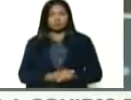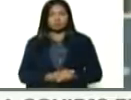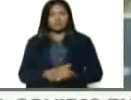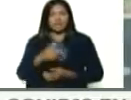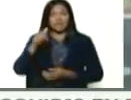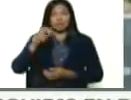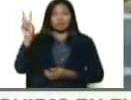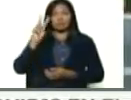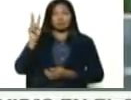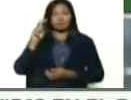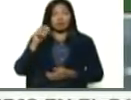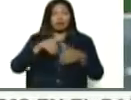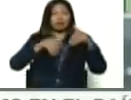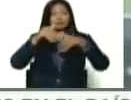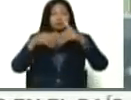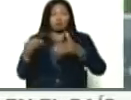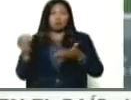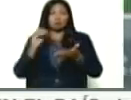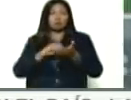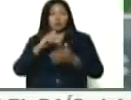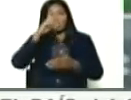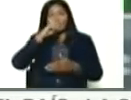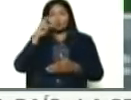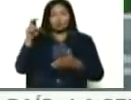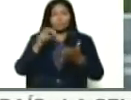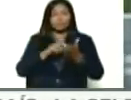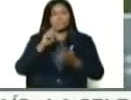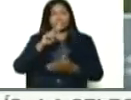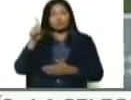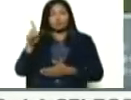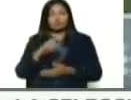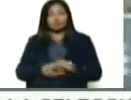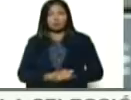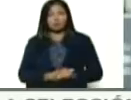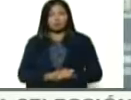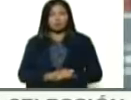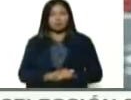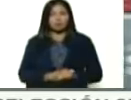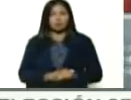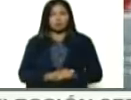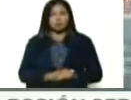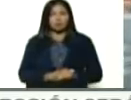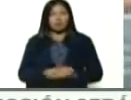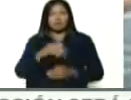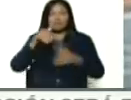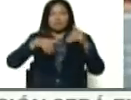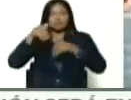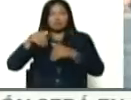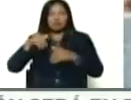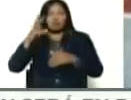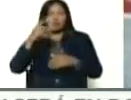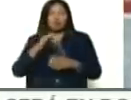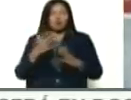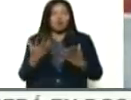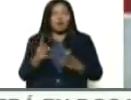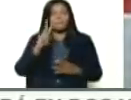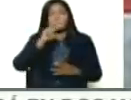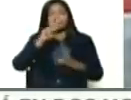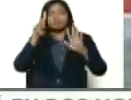venezuela y elecciones otra vez en el año 2021 sería la lección número 26